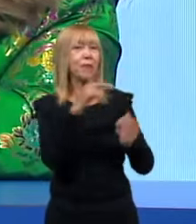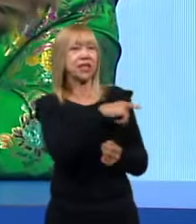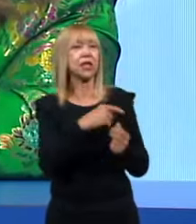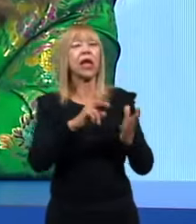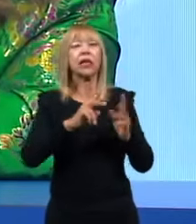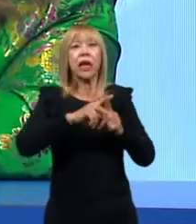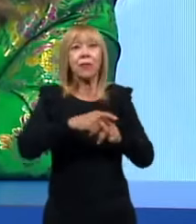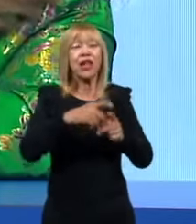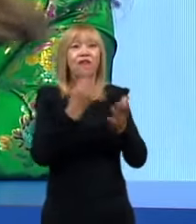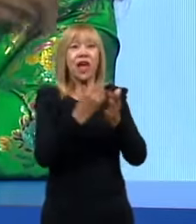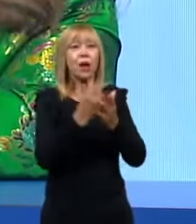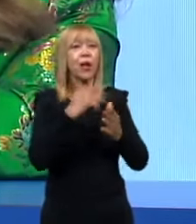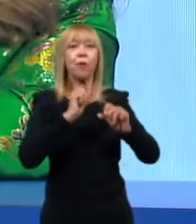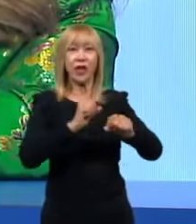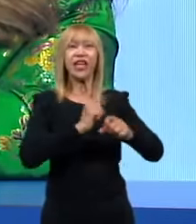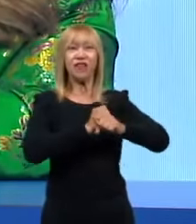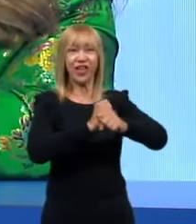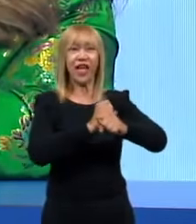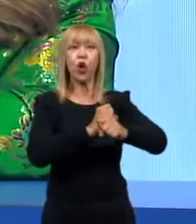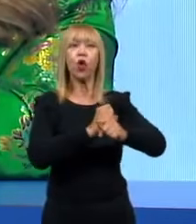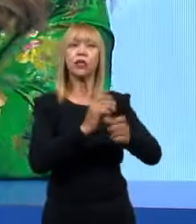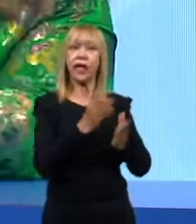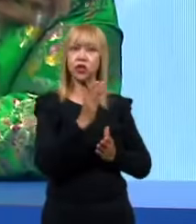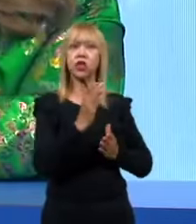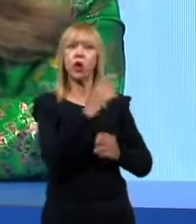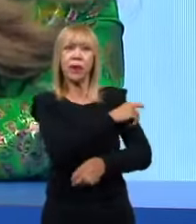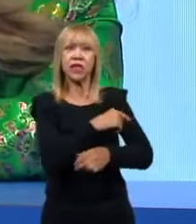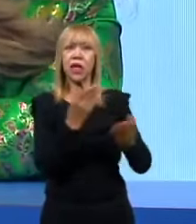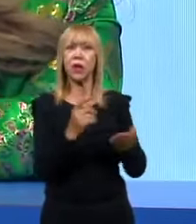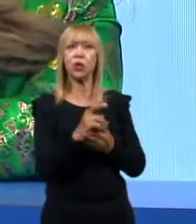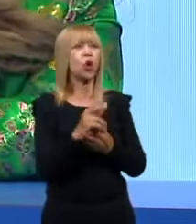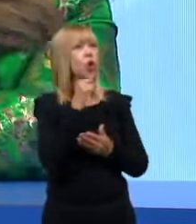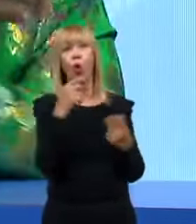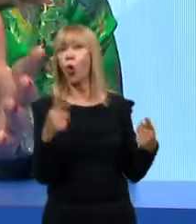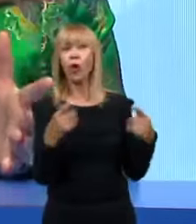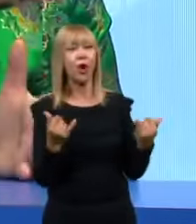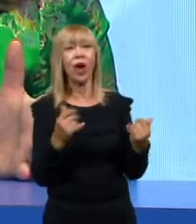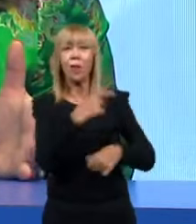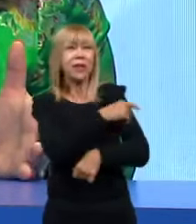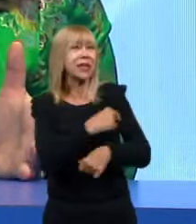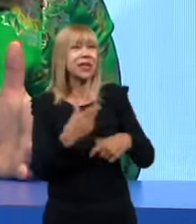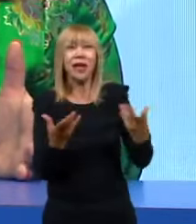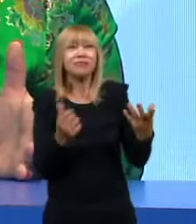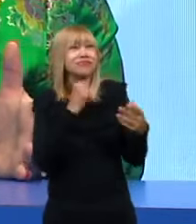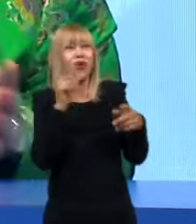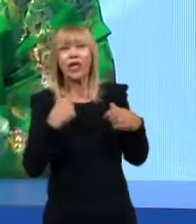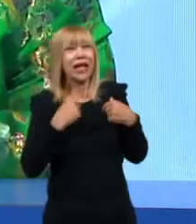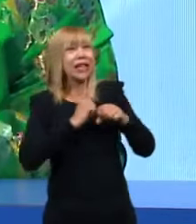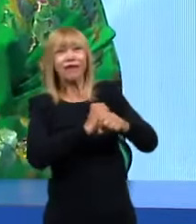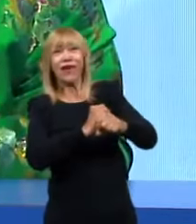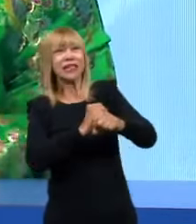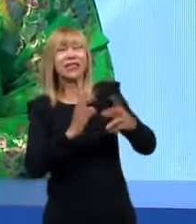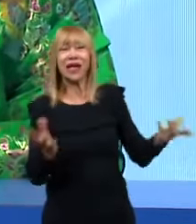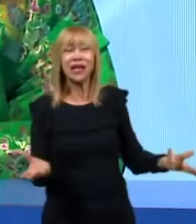herramientas fiscales para que pueda defender los derechos de los pacientes en Puerto Rico, cosa que no ocurre en el día de hoy. Los pacientes están indefensos. Uh-huh. Otro